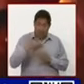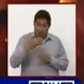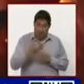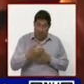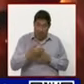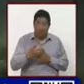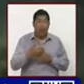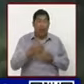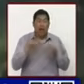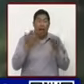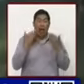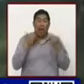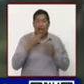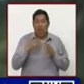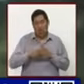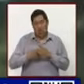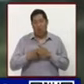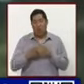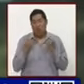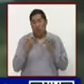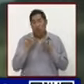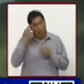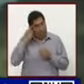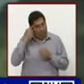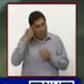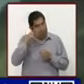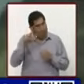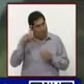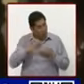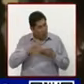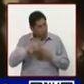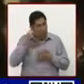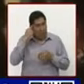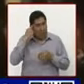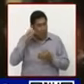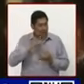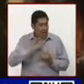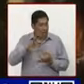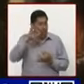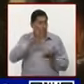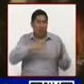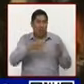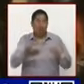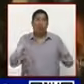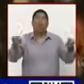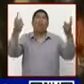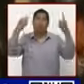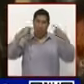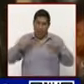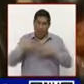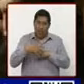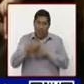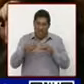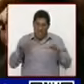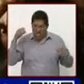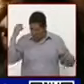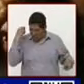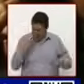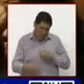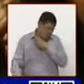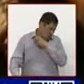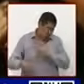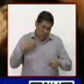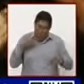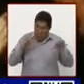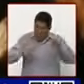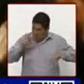invierno. Creían que en la noche del 31 de octubre los espíritus de los muertos regresaban a la tierra para causar problemas